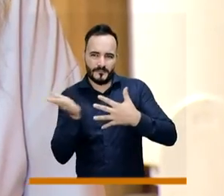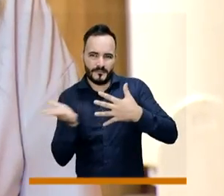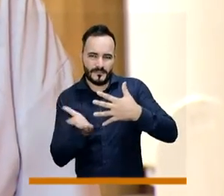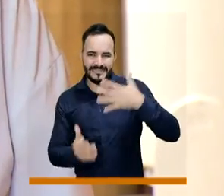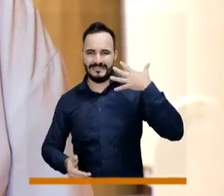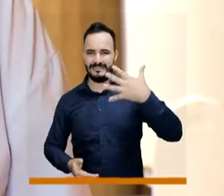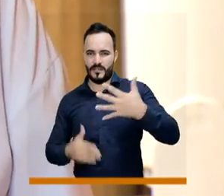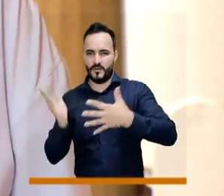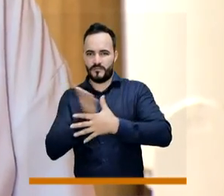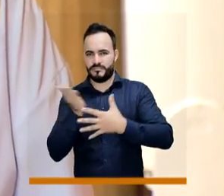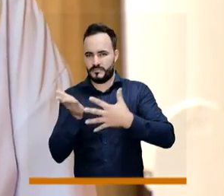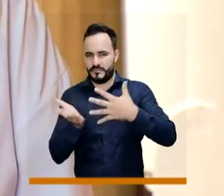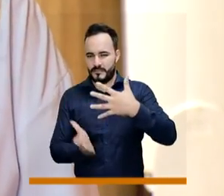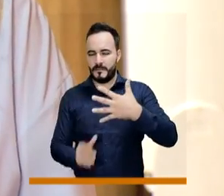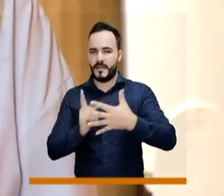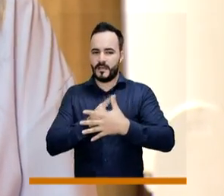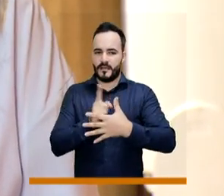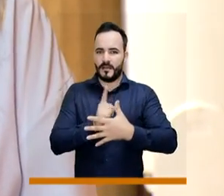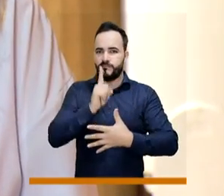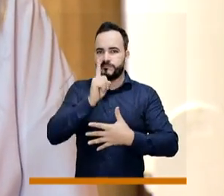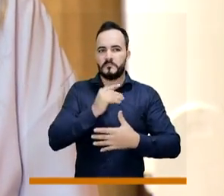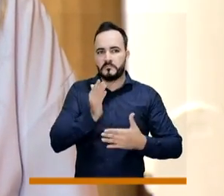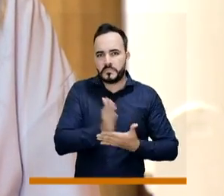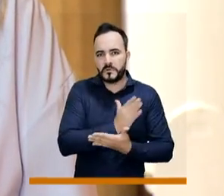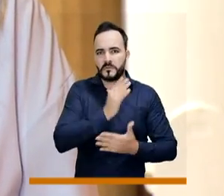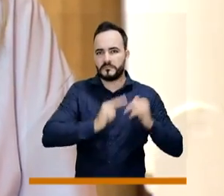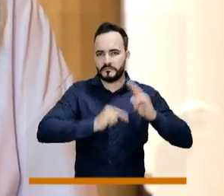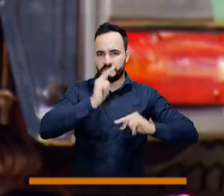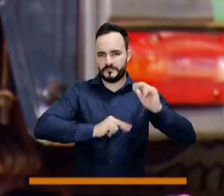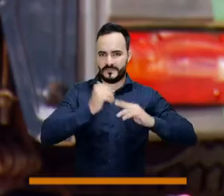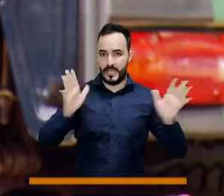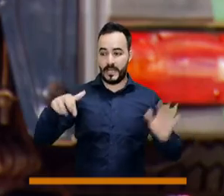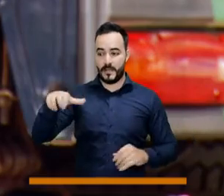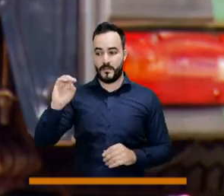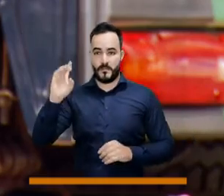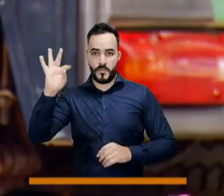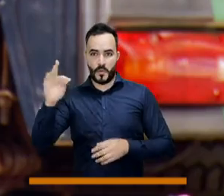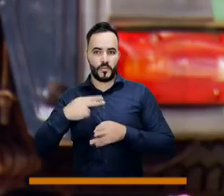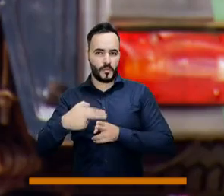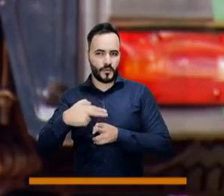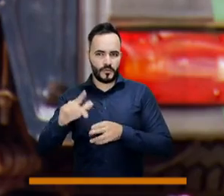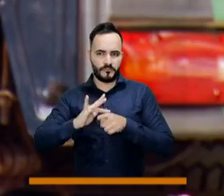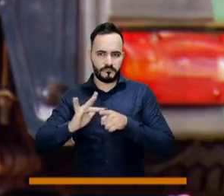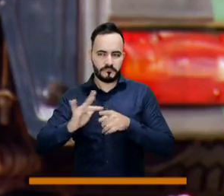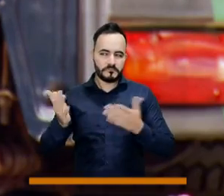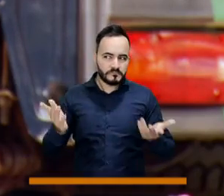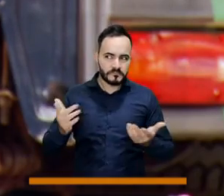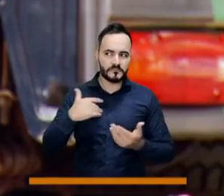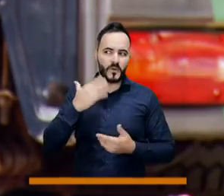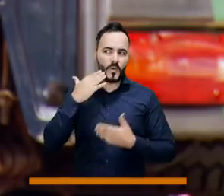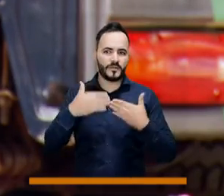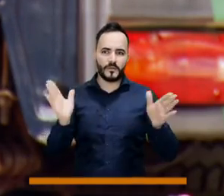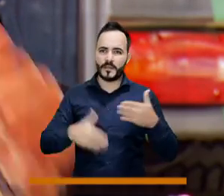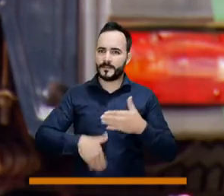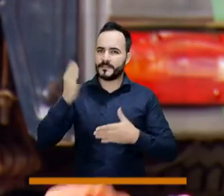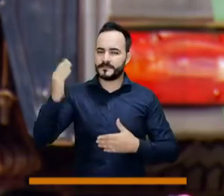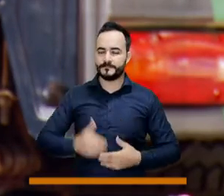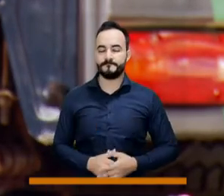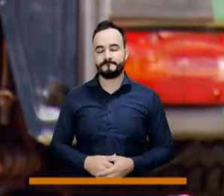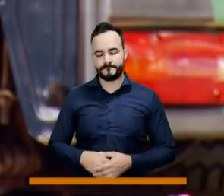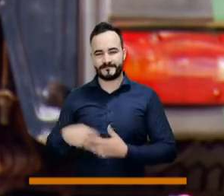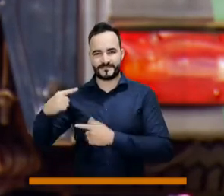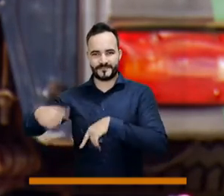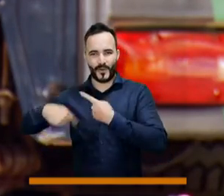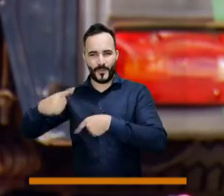5 etapas y solamente se ha desarrollado una mínima parte. El POT está por implementarse. ¿Para cuándo habrá Naranjal? Pues mire, Moravia, que es